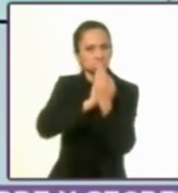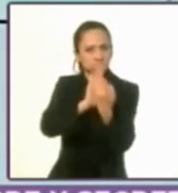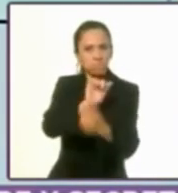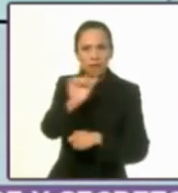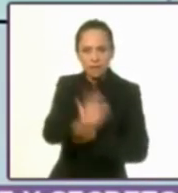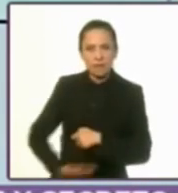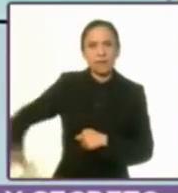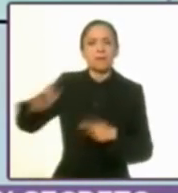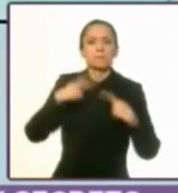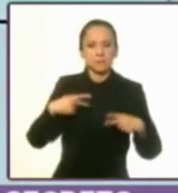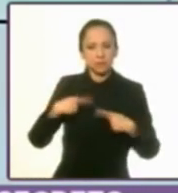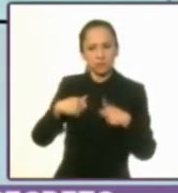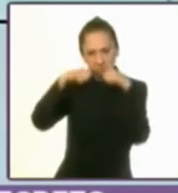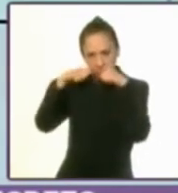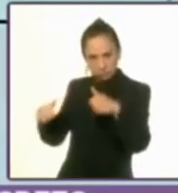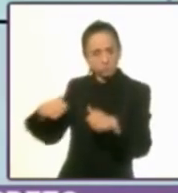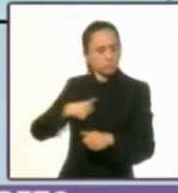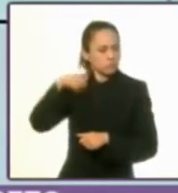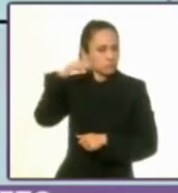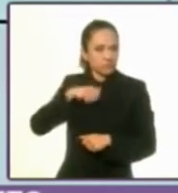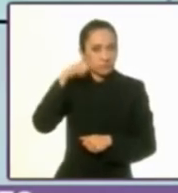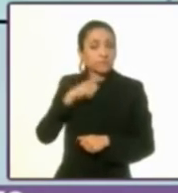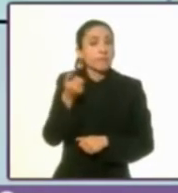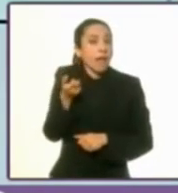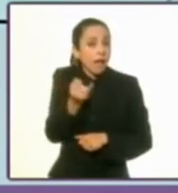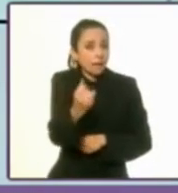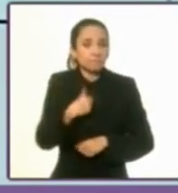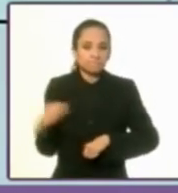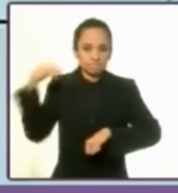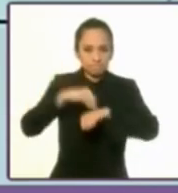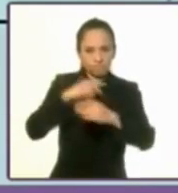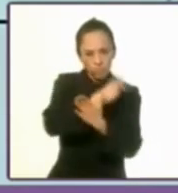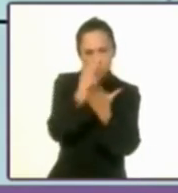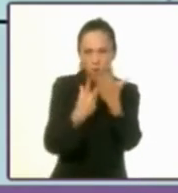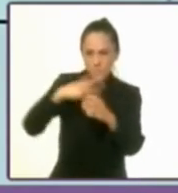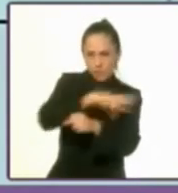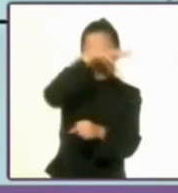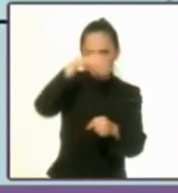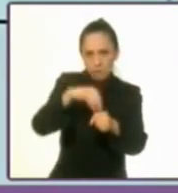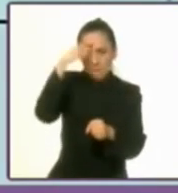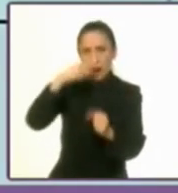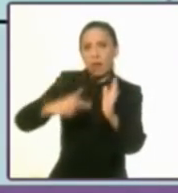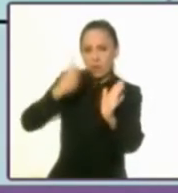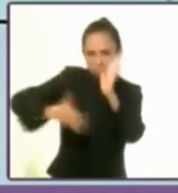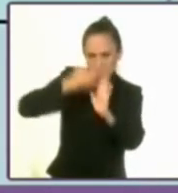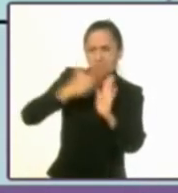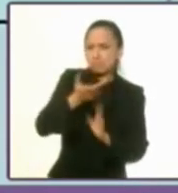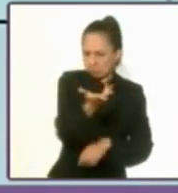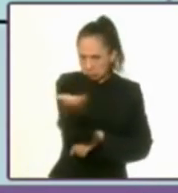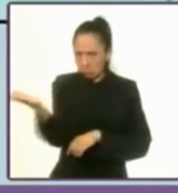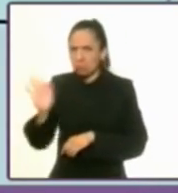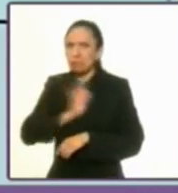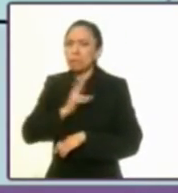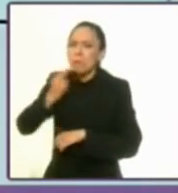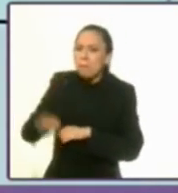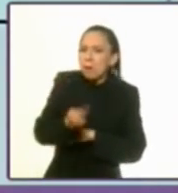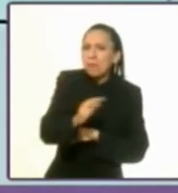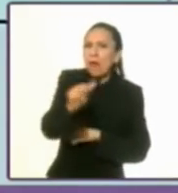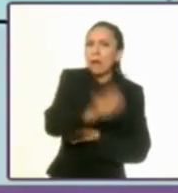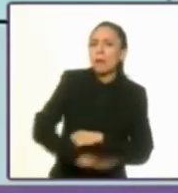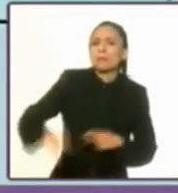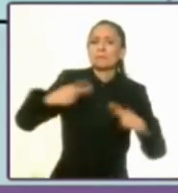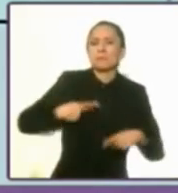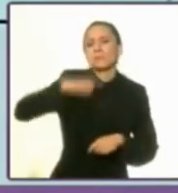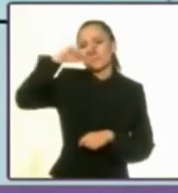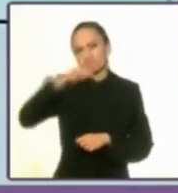y de esta manera hicimos un programa integral de reconstrucción lo pueden preguntar a los damnificados y lo pueden